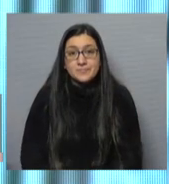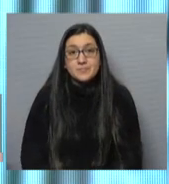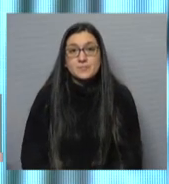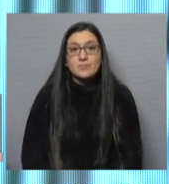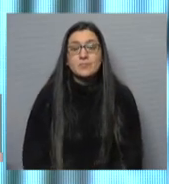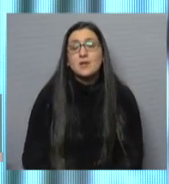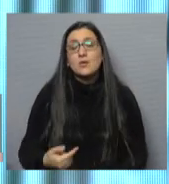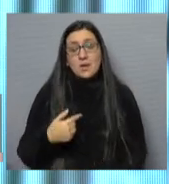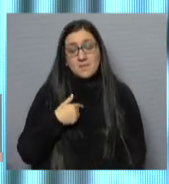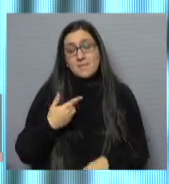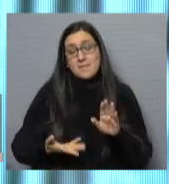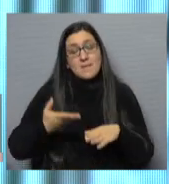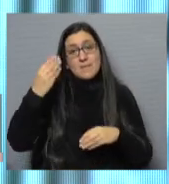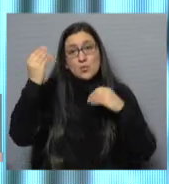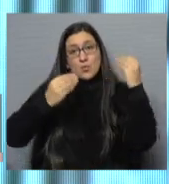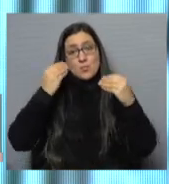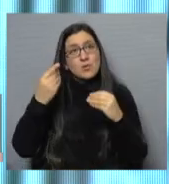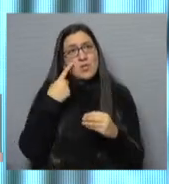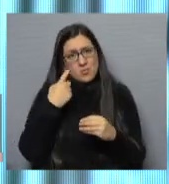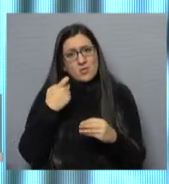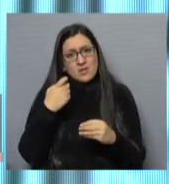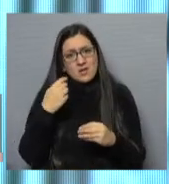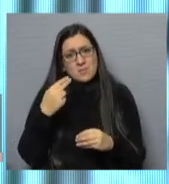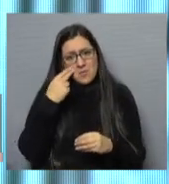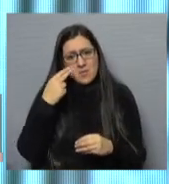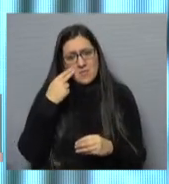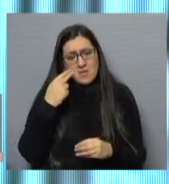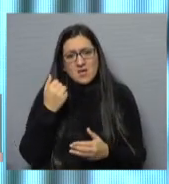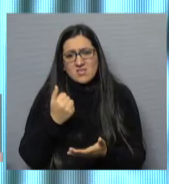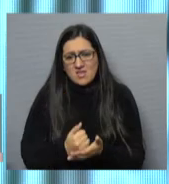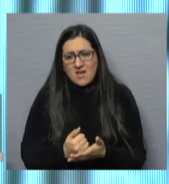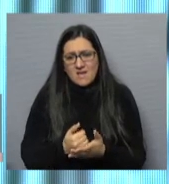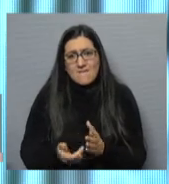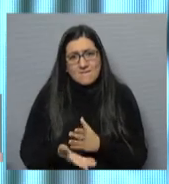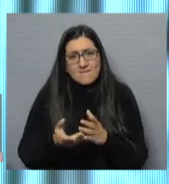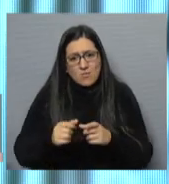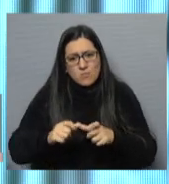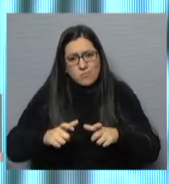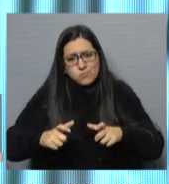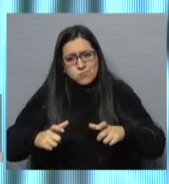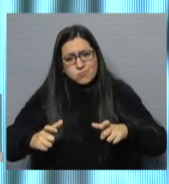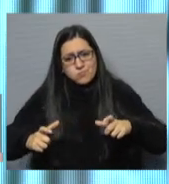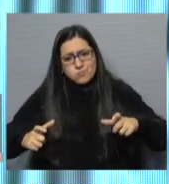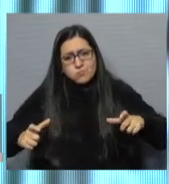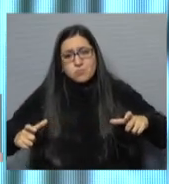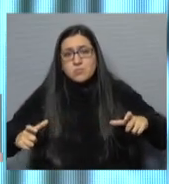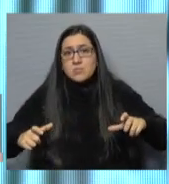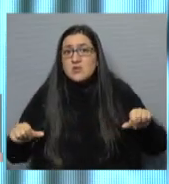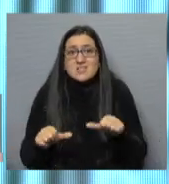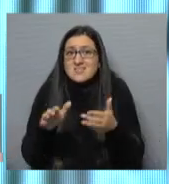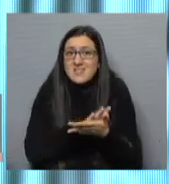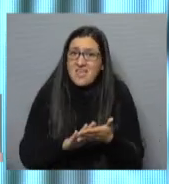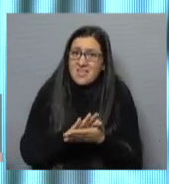Lo más preocupante es que vemos que el problema está y va en aumento y no se toman medidas. Por